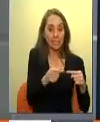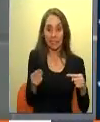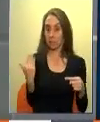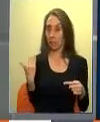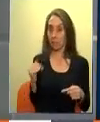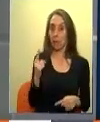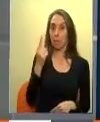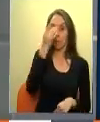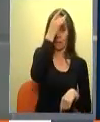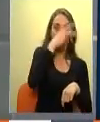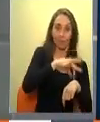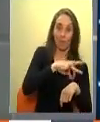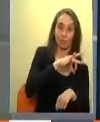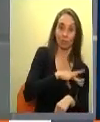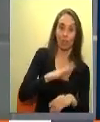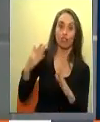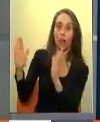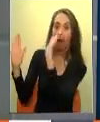conectado a este aparato.